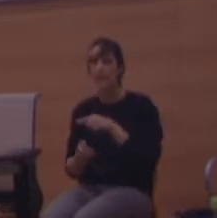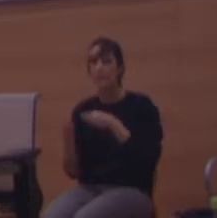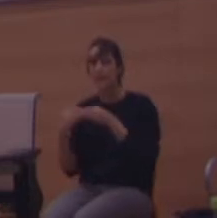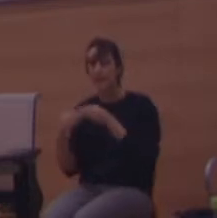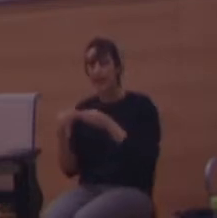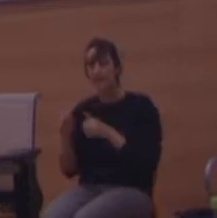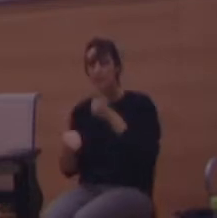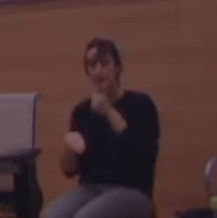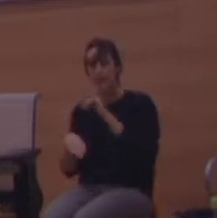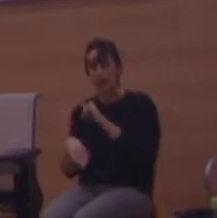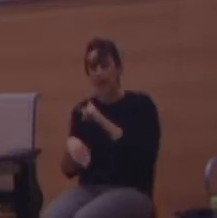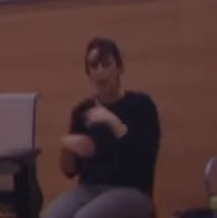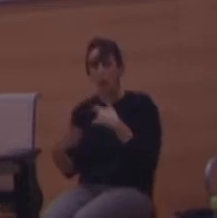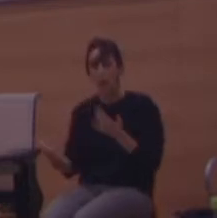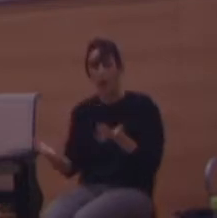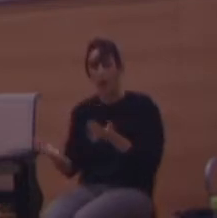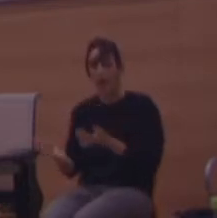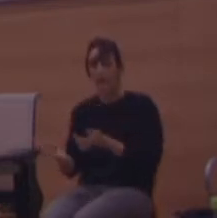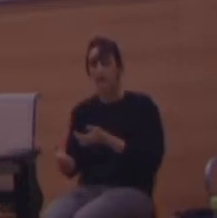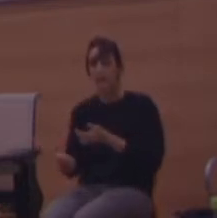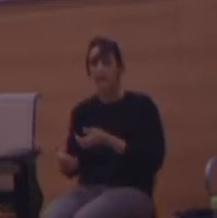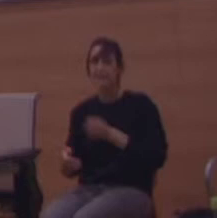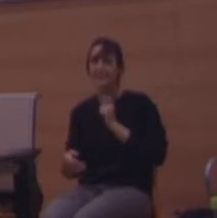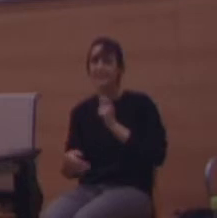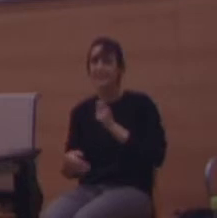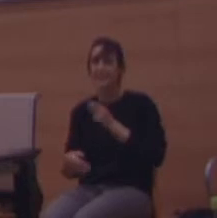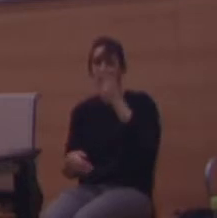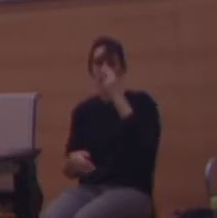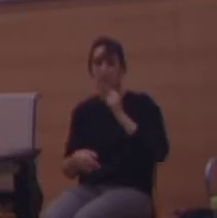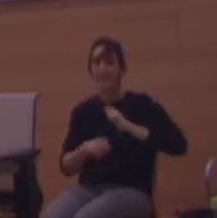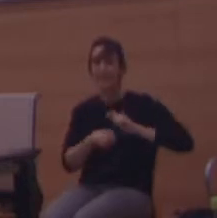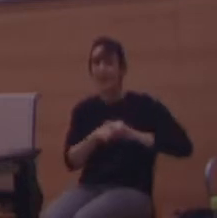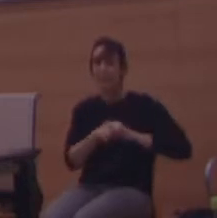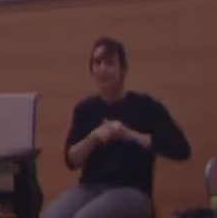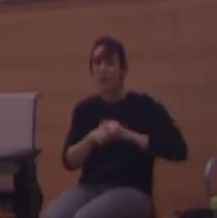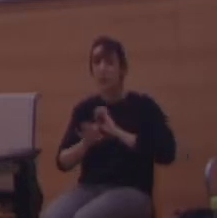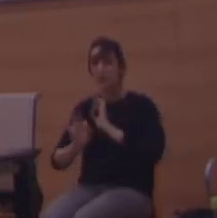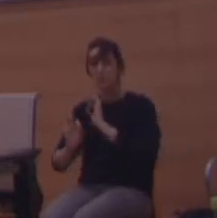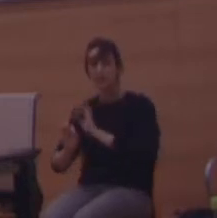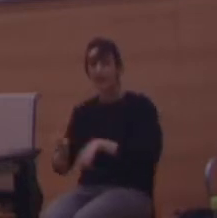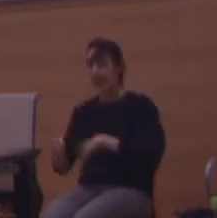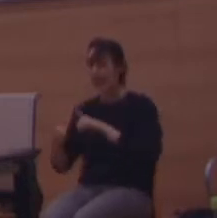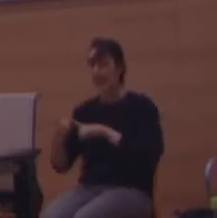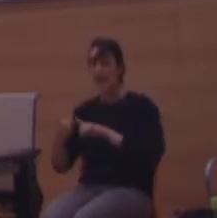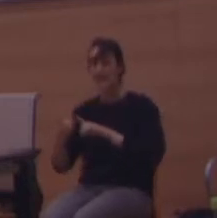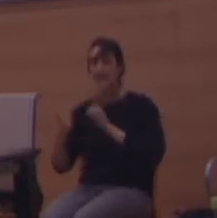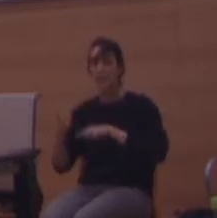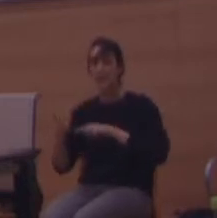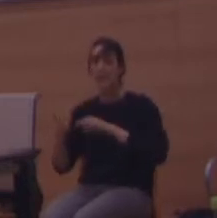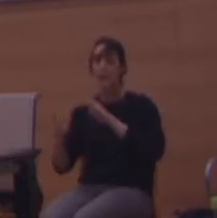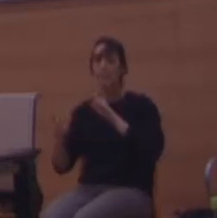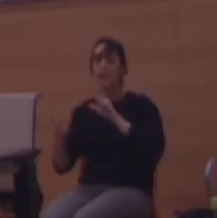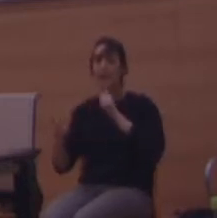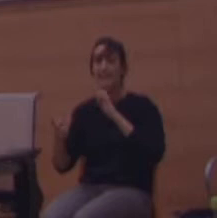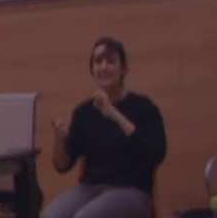materiales tenemos, que están sobre todo para el pie diabético se utilizan mucho los uretanos especiales, lo que os había comentado yo, el plastazote. El